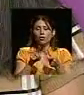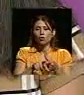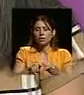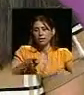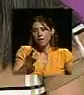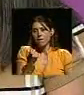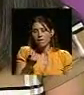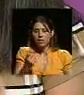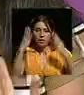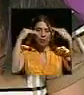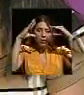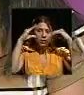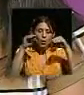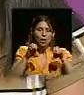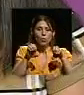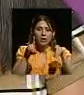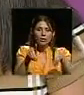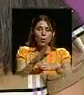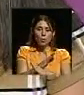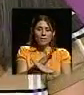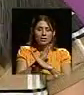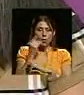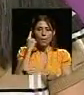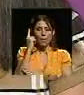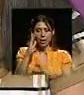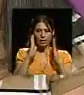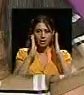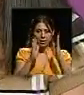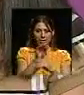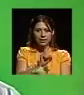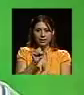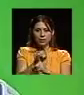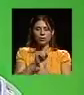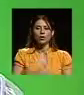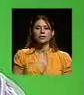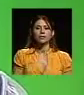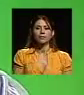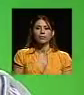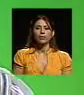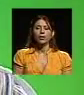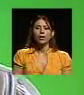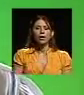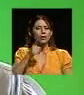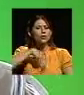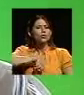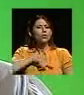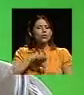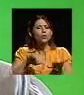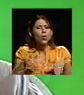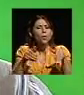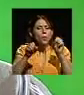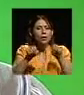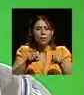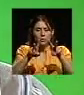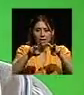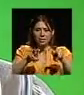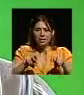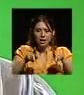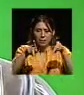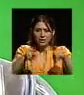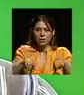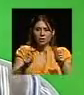la prevención para poder atender ese tipo de situaciones. Ahora, ¿cómo podríamos analizar a las personas con una discapacidad